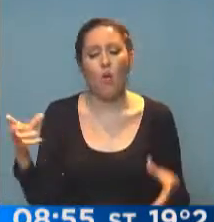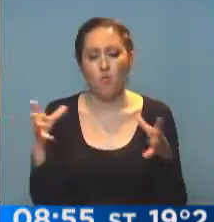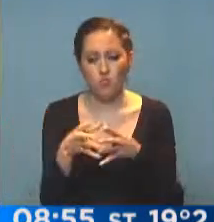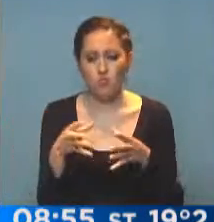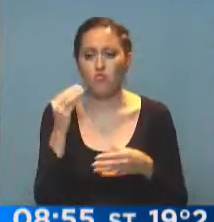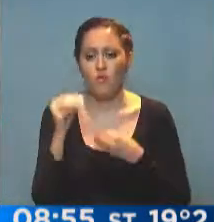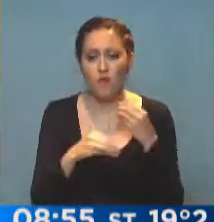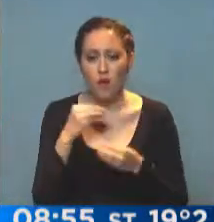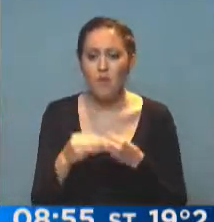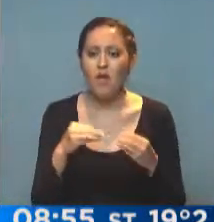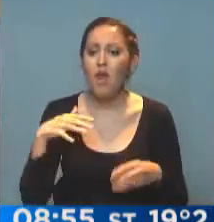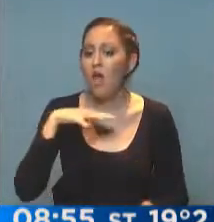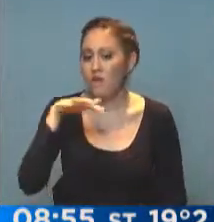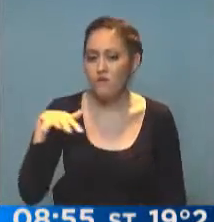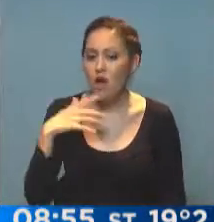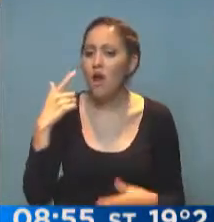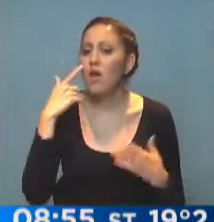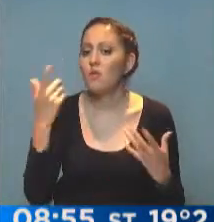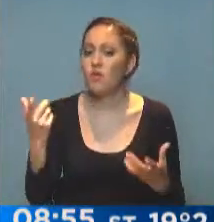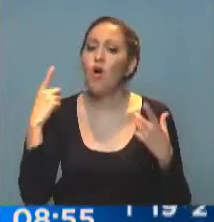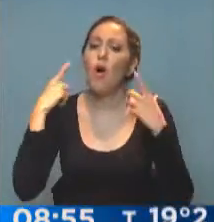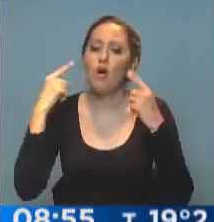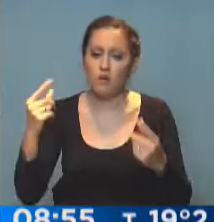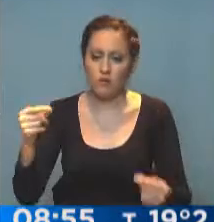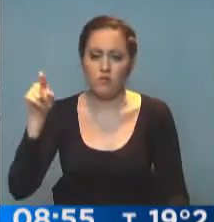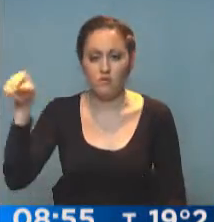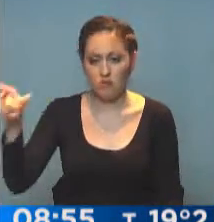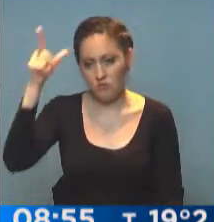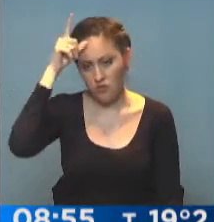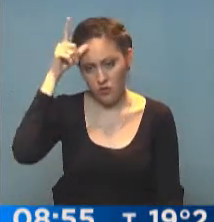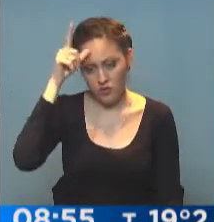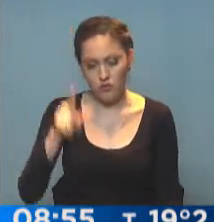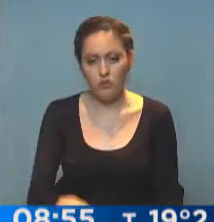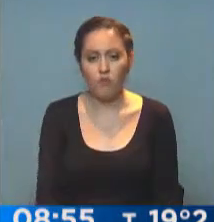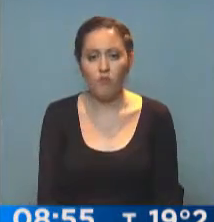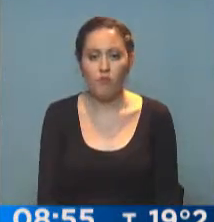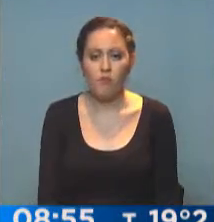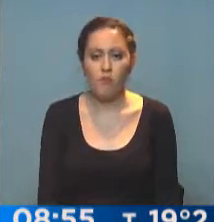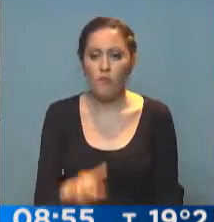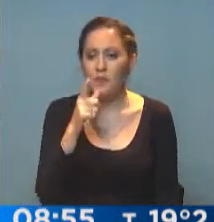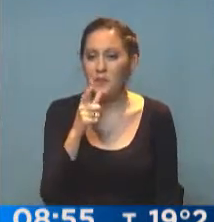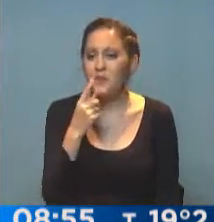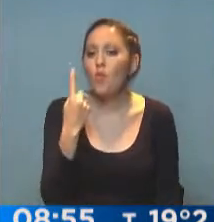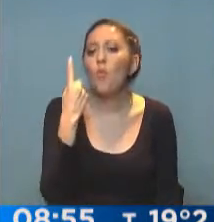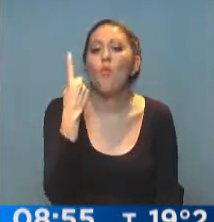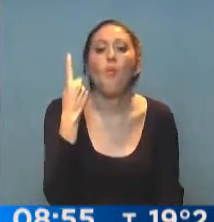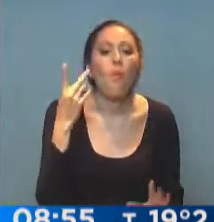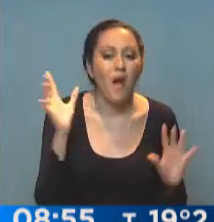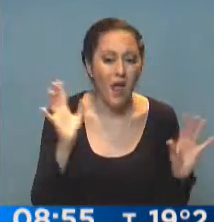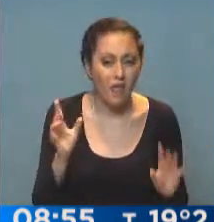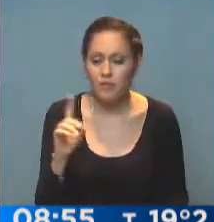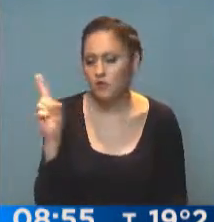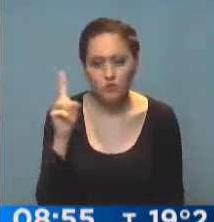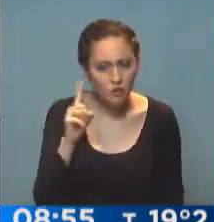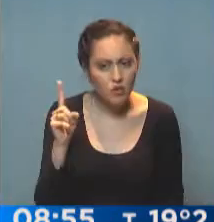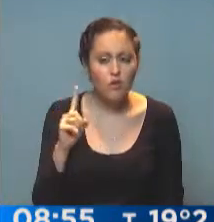junto a la organización del barrio, para demostrar repudio a este accionar violento de la Fuerza Metropolitana. Nos parece que no es un acto individual de un agente de la policía, sino que